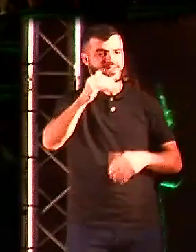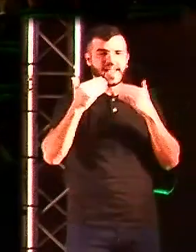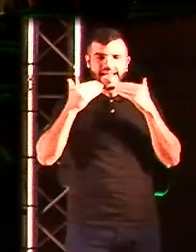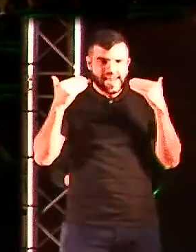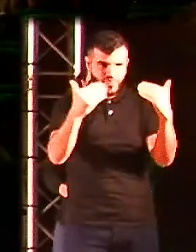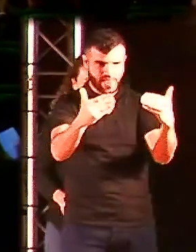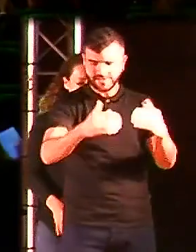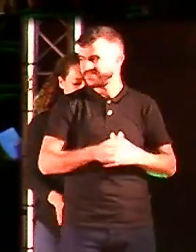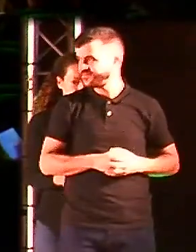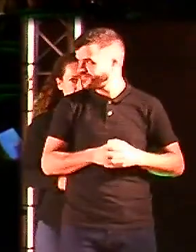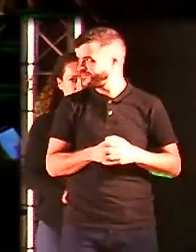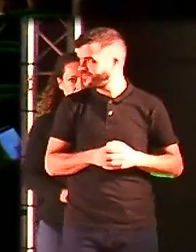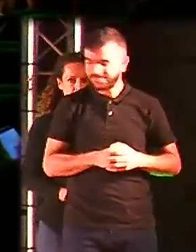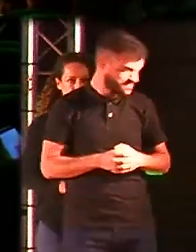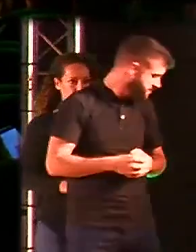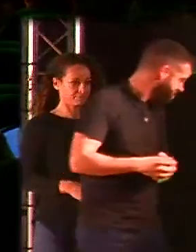Gracias.